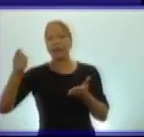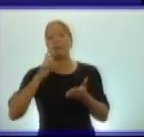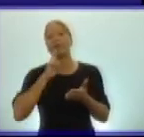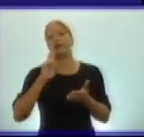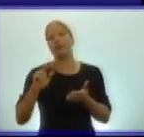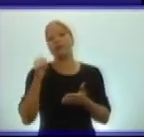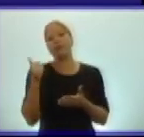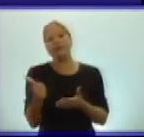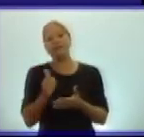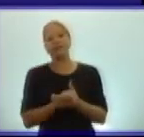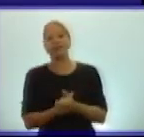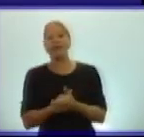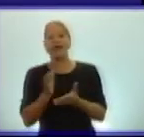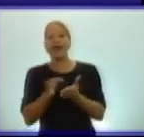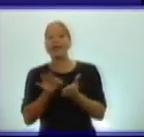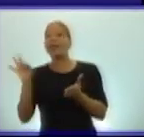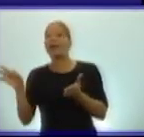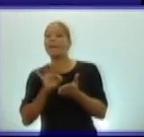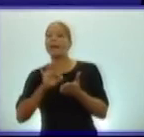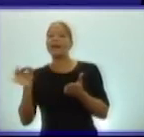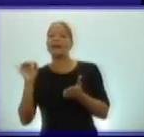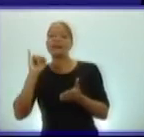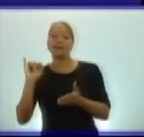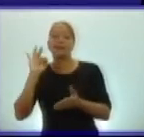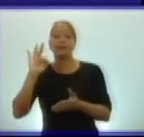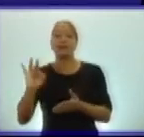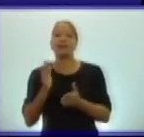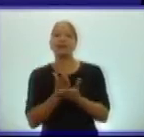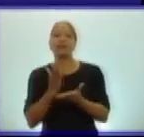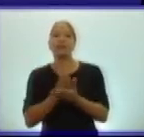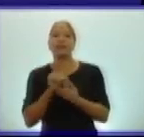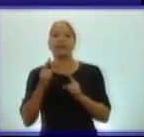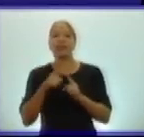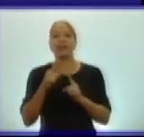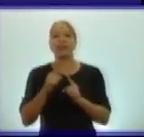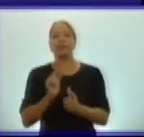también, que aparece en la página 68 del libro de texto.